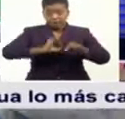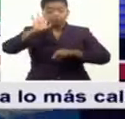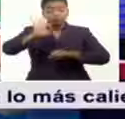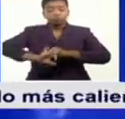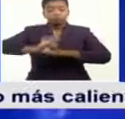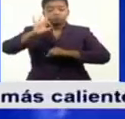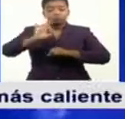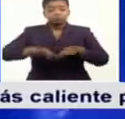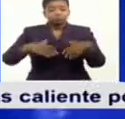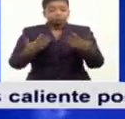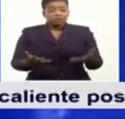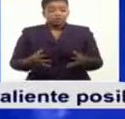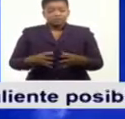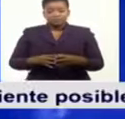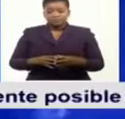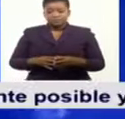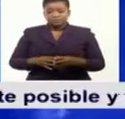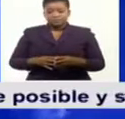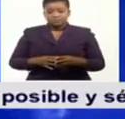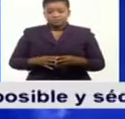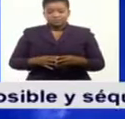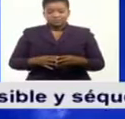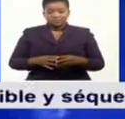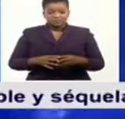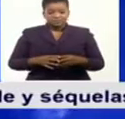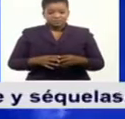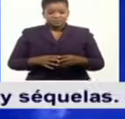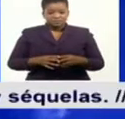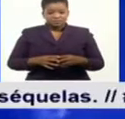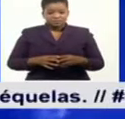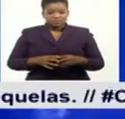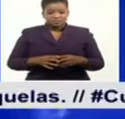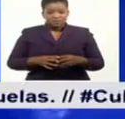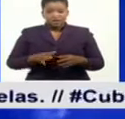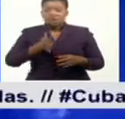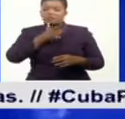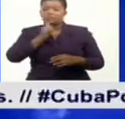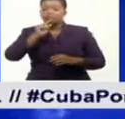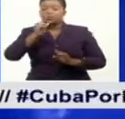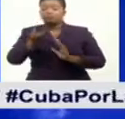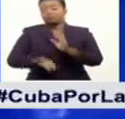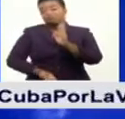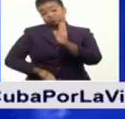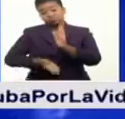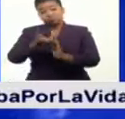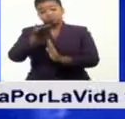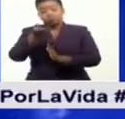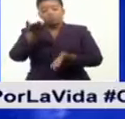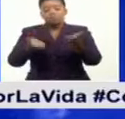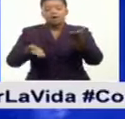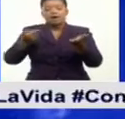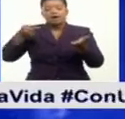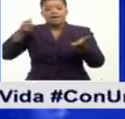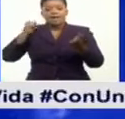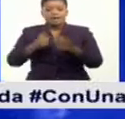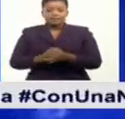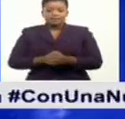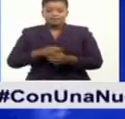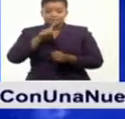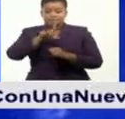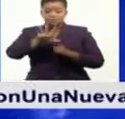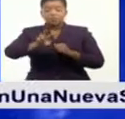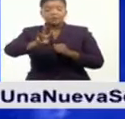incidencia incluso discretamente, pero superior a la del día de ayer,